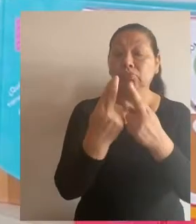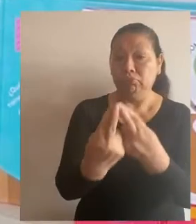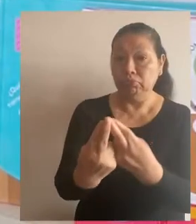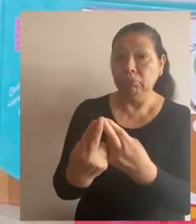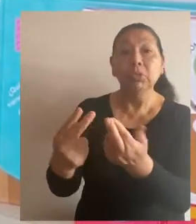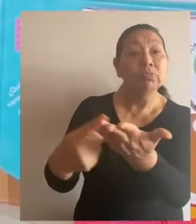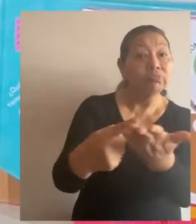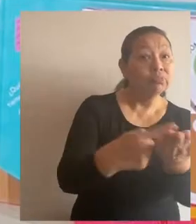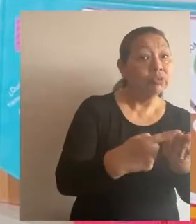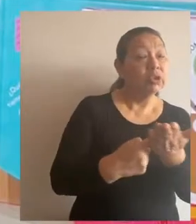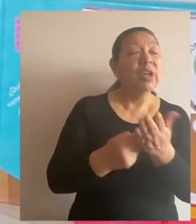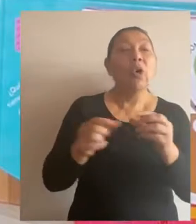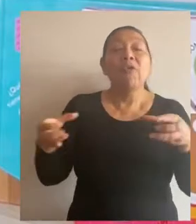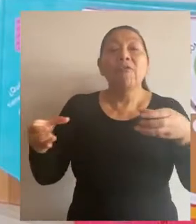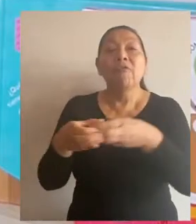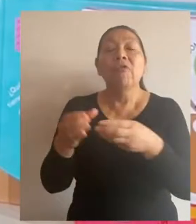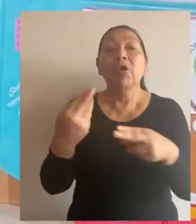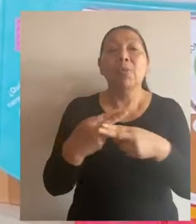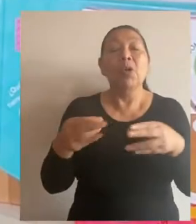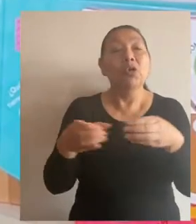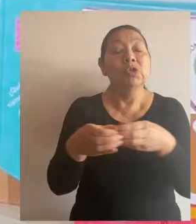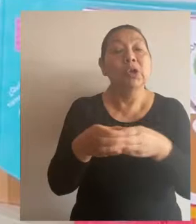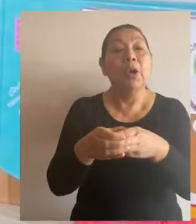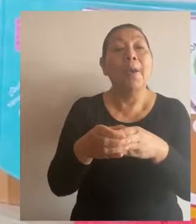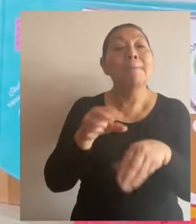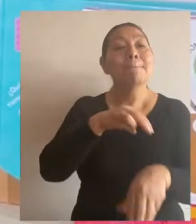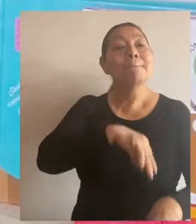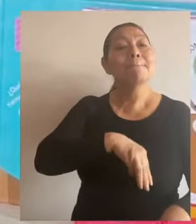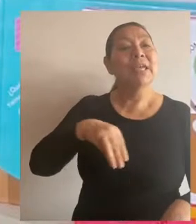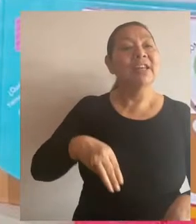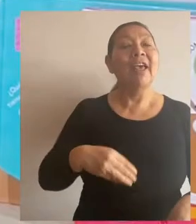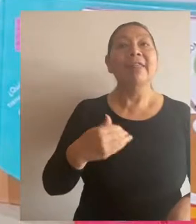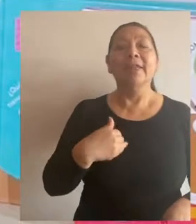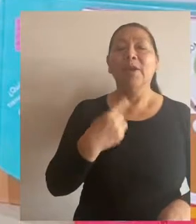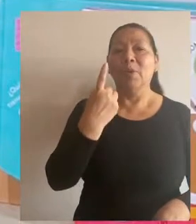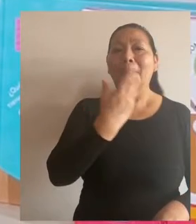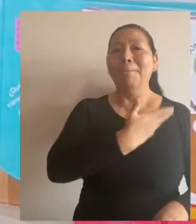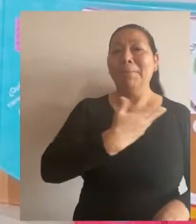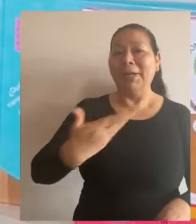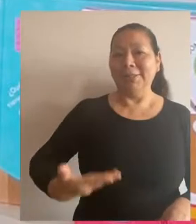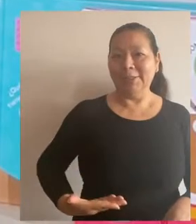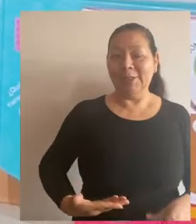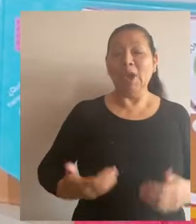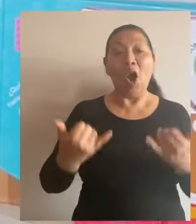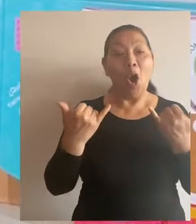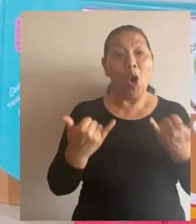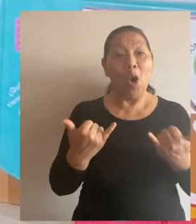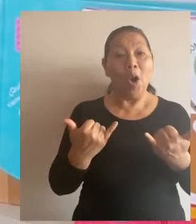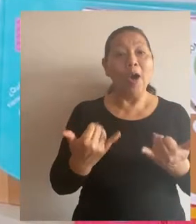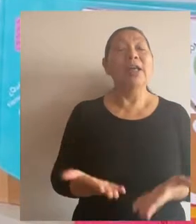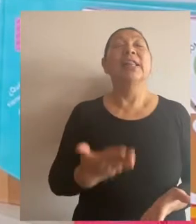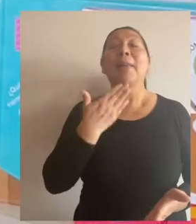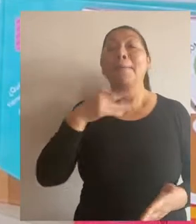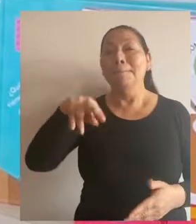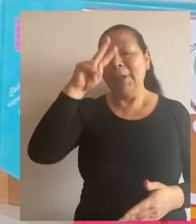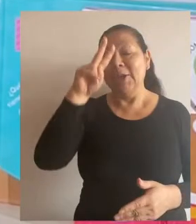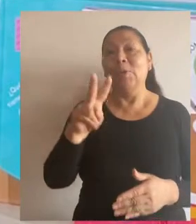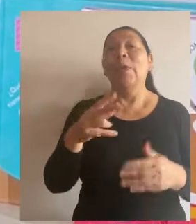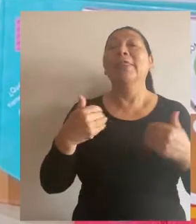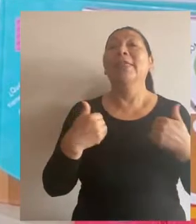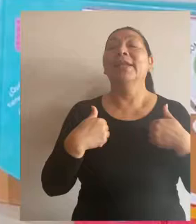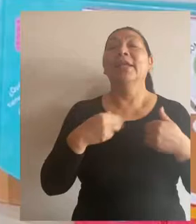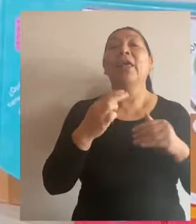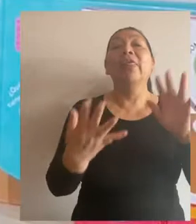reunidos forman el Consejo de Ministros, que a su vez tienen un presidente. En la actualidad, el Perú tiene